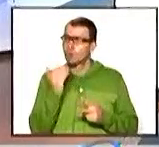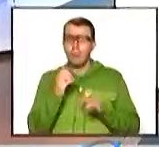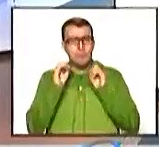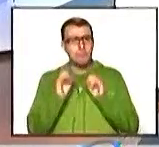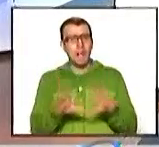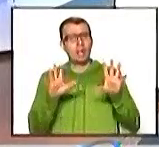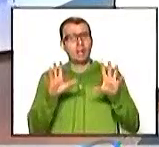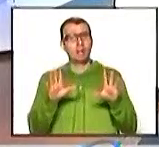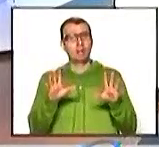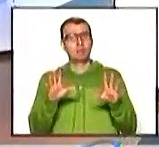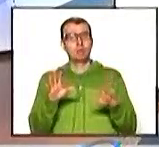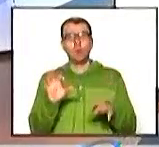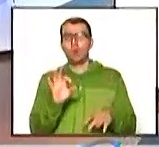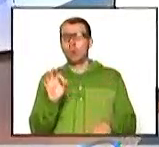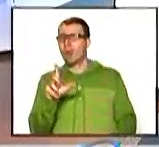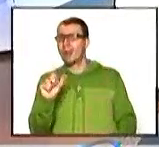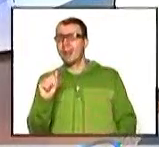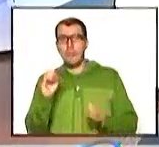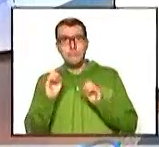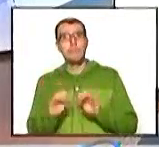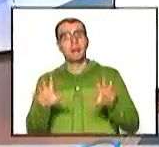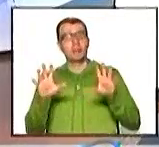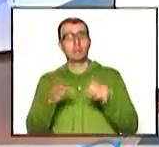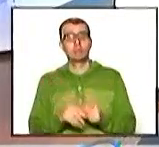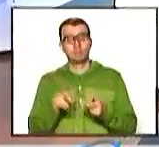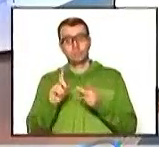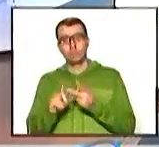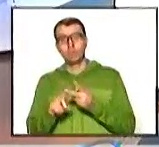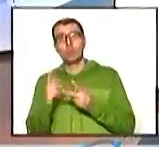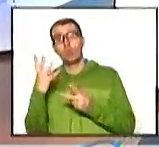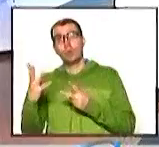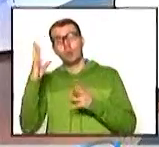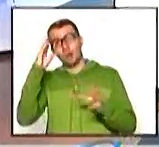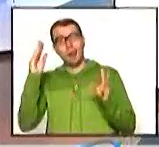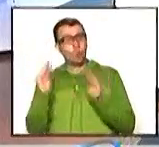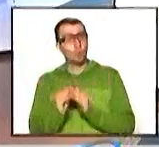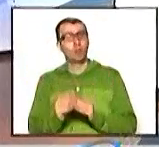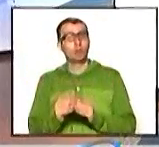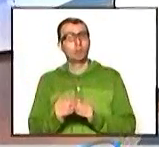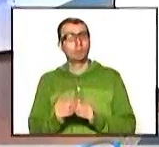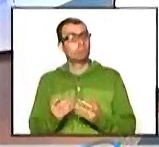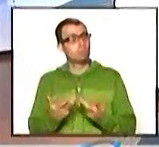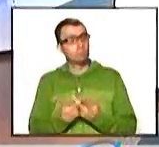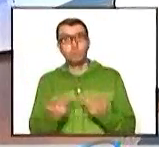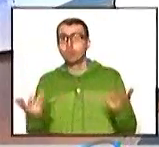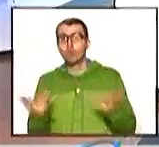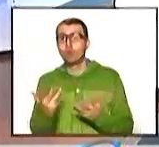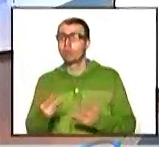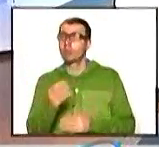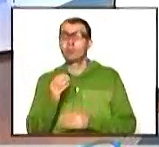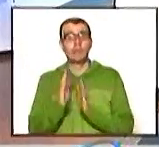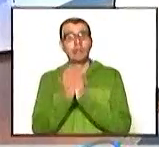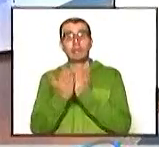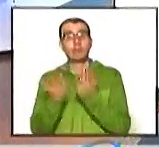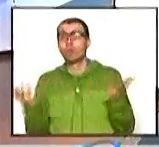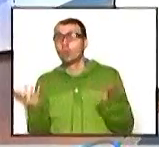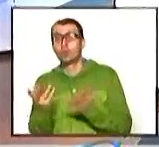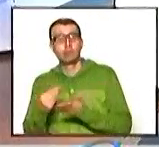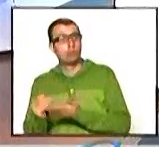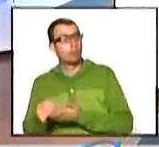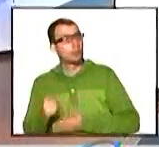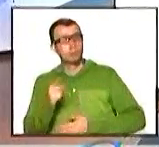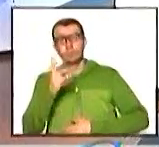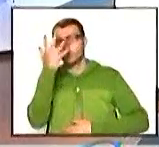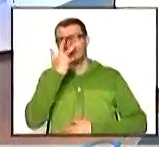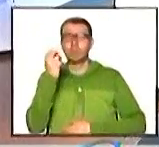magia. Y el otro, los cuatro acuerdos. Uh-huh. Entonces, pues, todo el mundo quedó feliz con esa conferencia